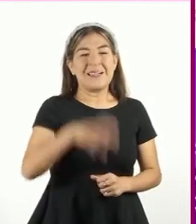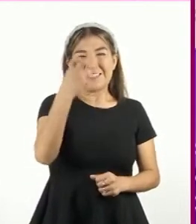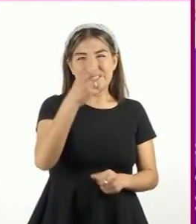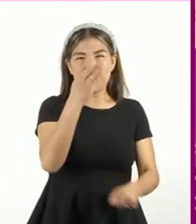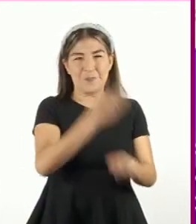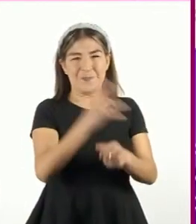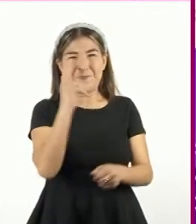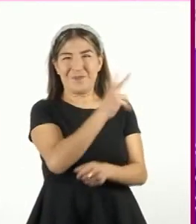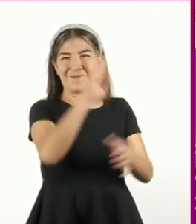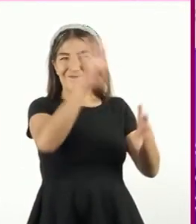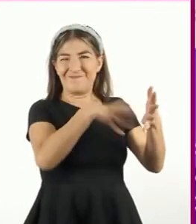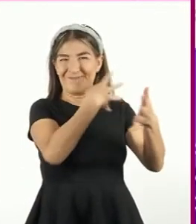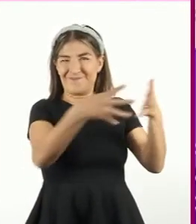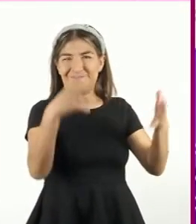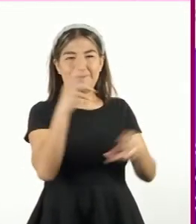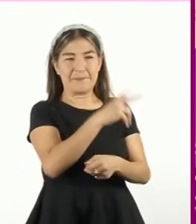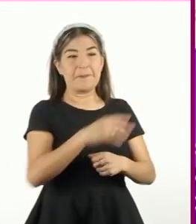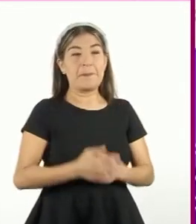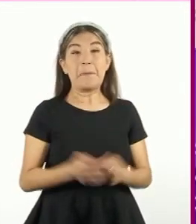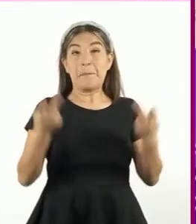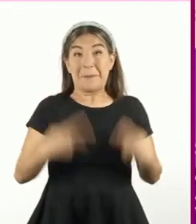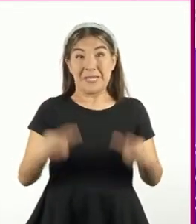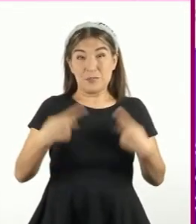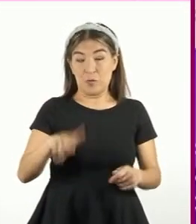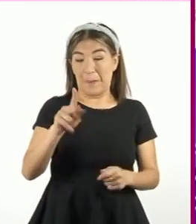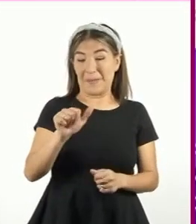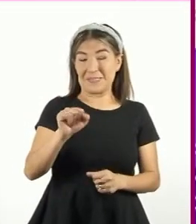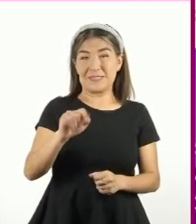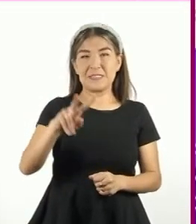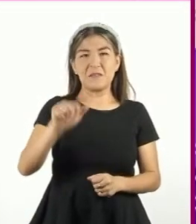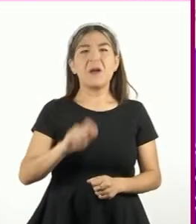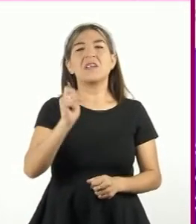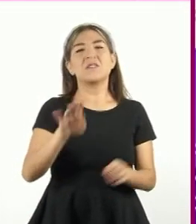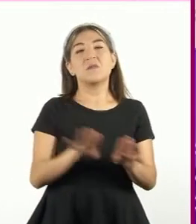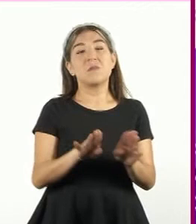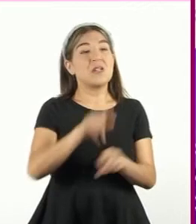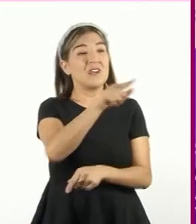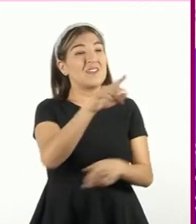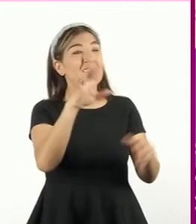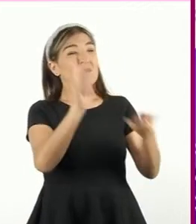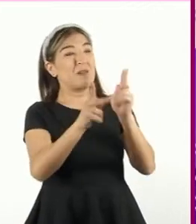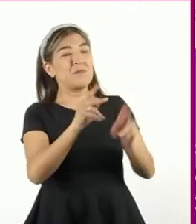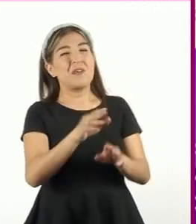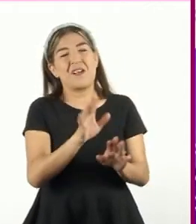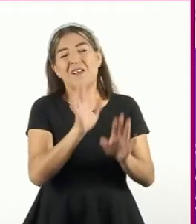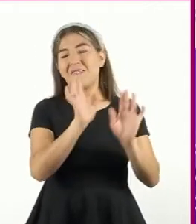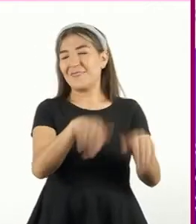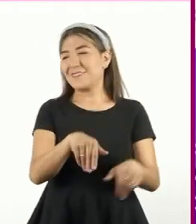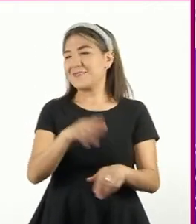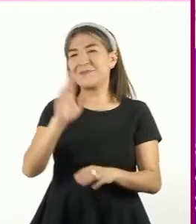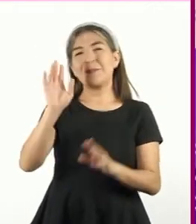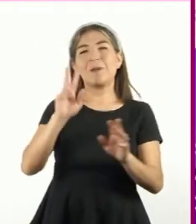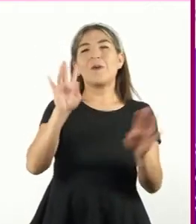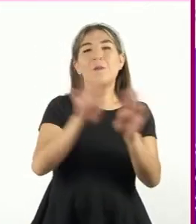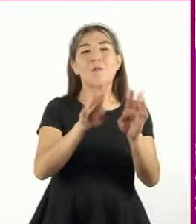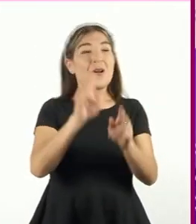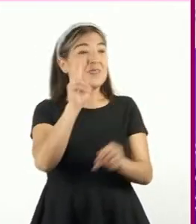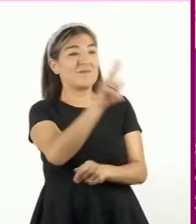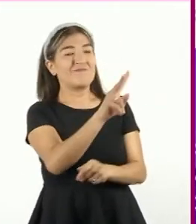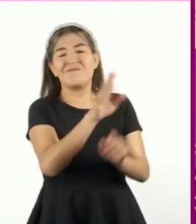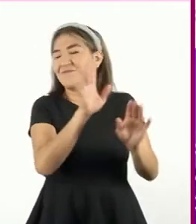tabla que está en la pantalla, una persona pasiva evita hablar del problema, evita el contacto